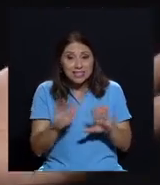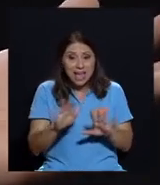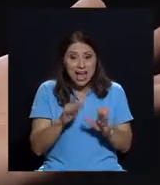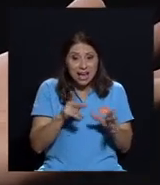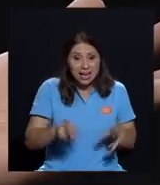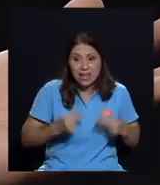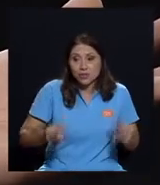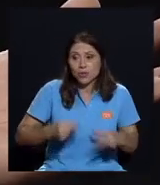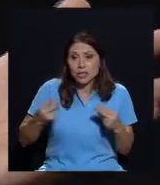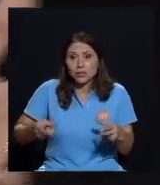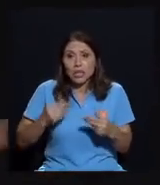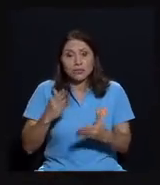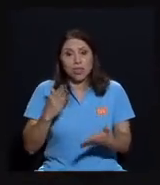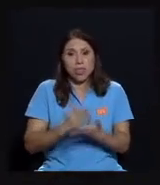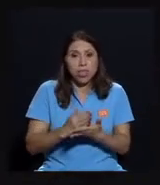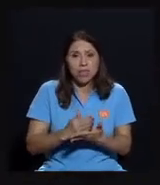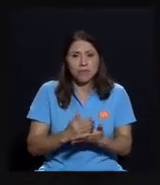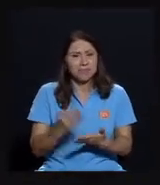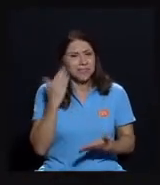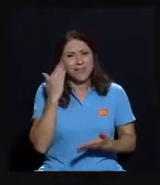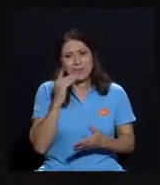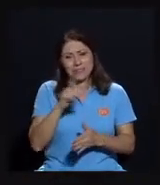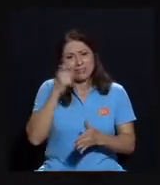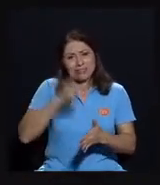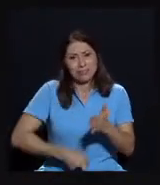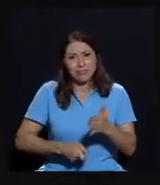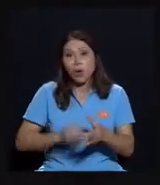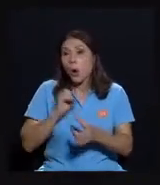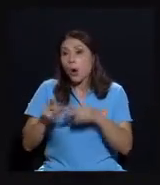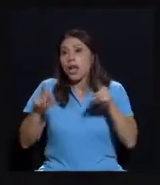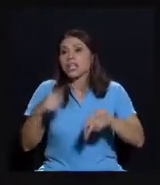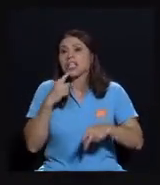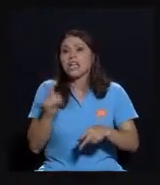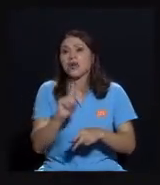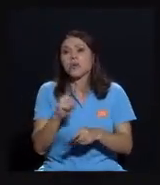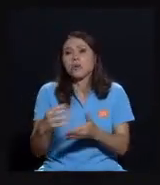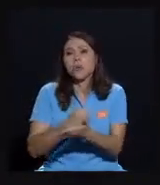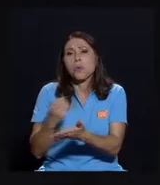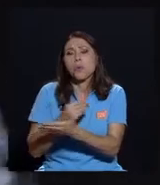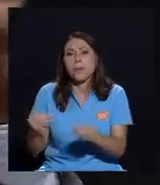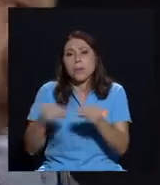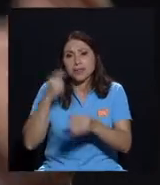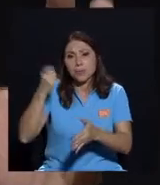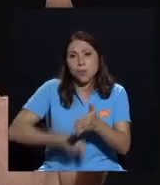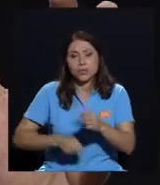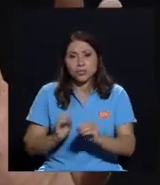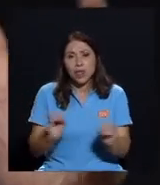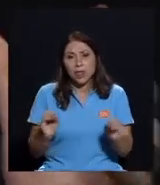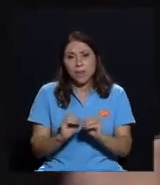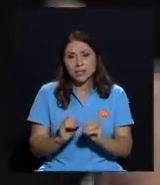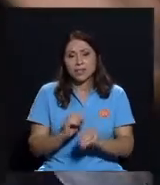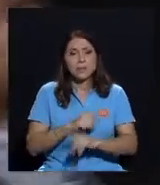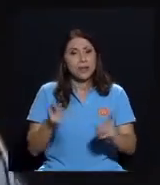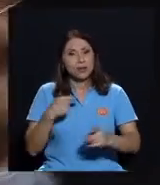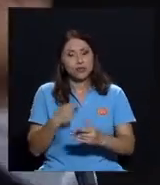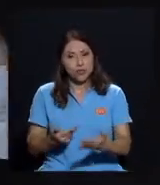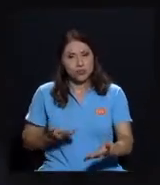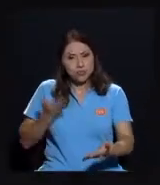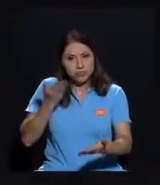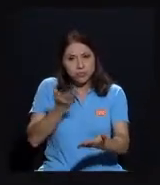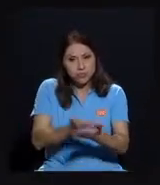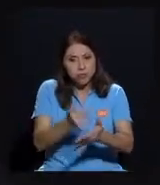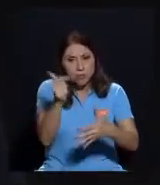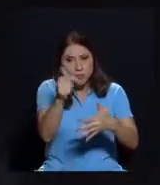cuando sabemos la inflexibilidad o más impuestos y nada más eso lo estoy planteando una serie de medidas que en su